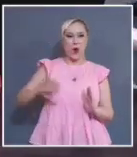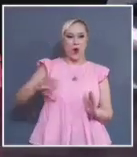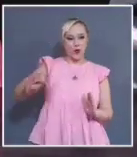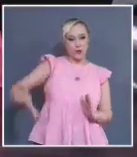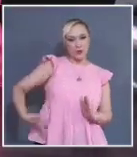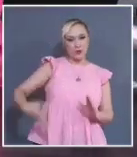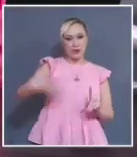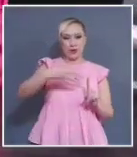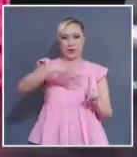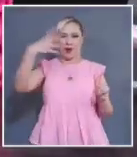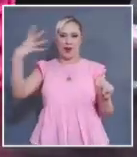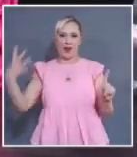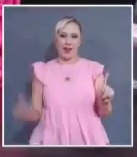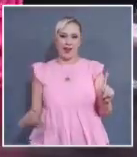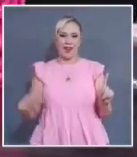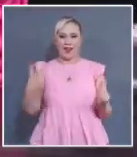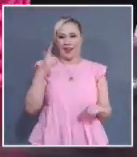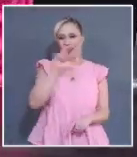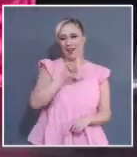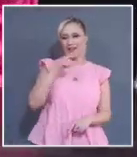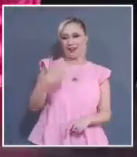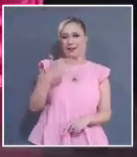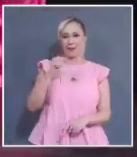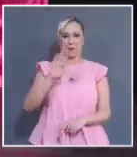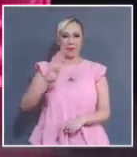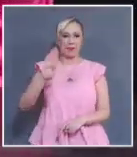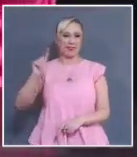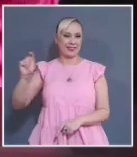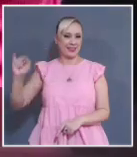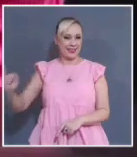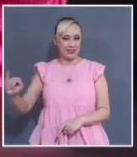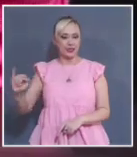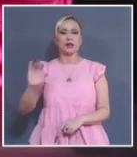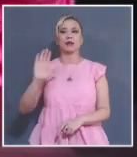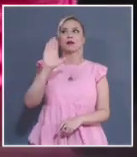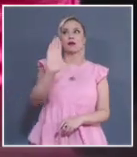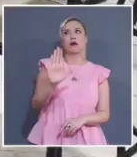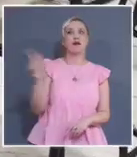de la Unión Americana que buscan prohibir abordar el tema de la diversidad sexual.